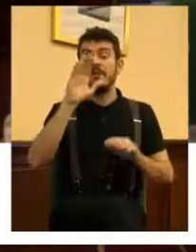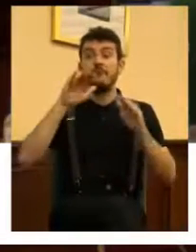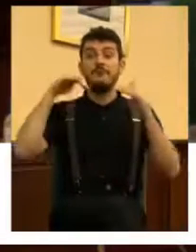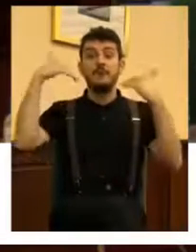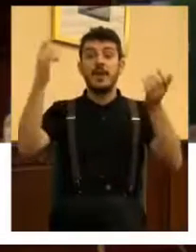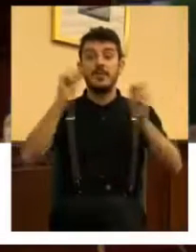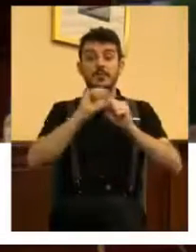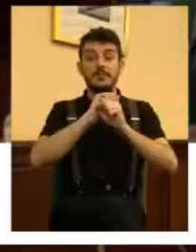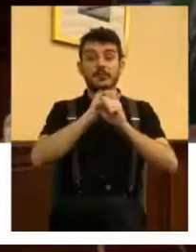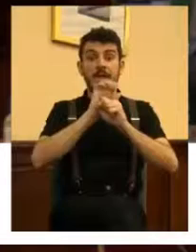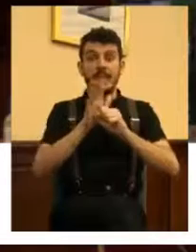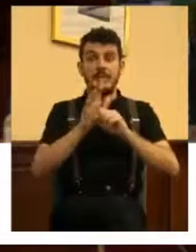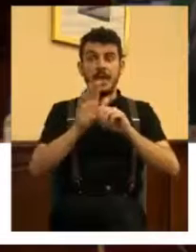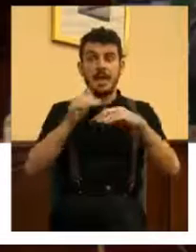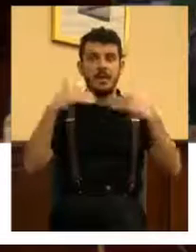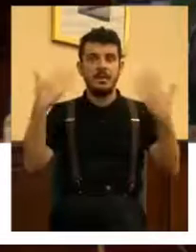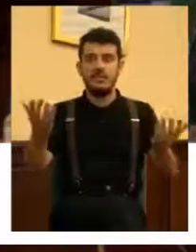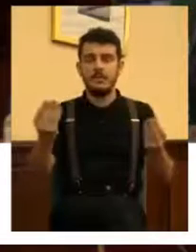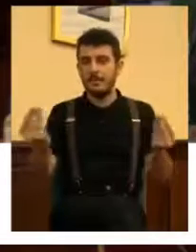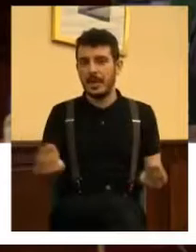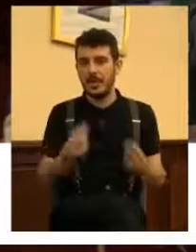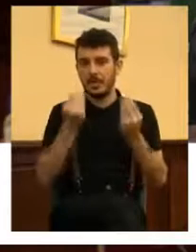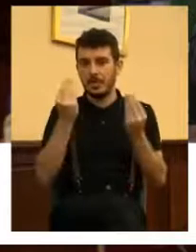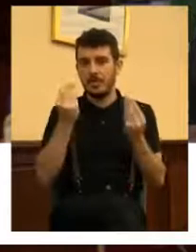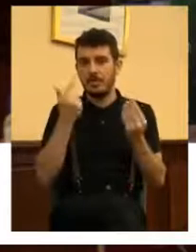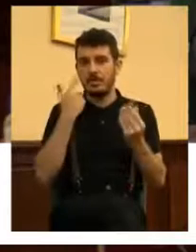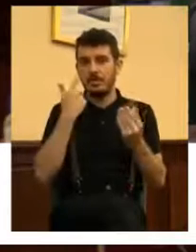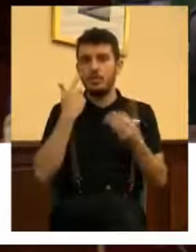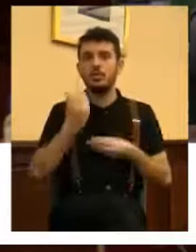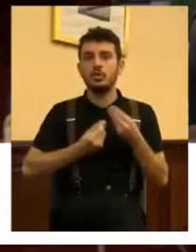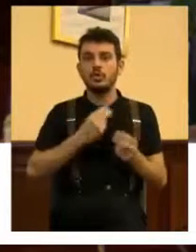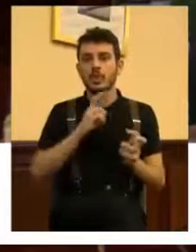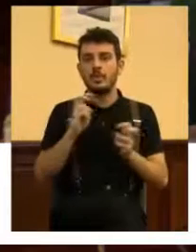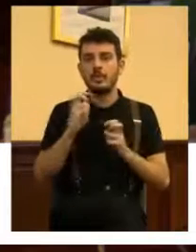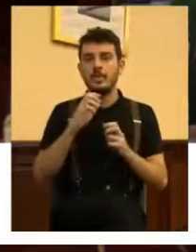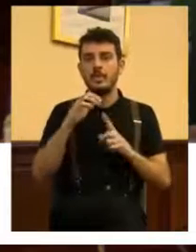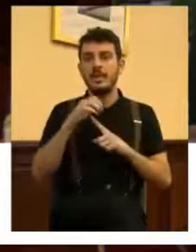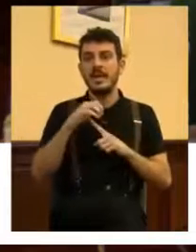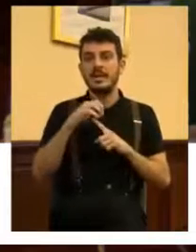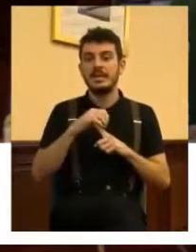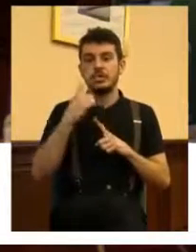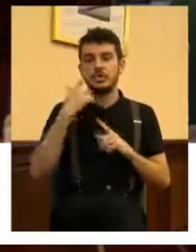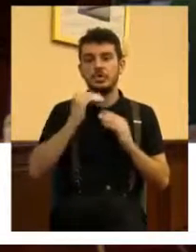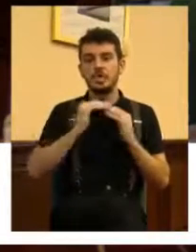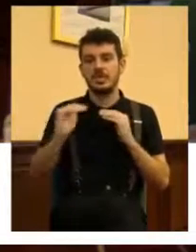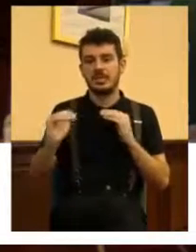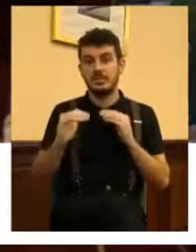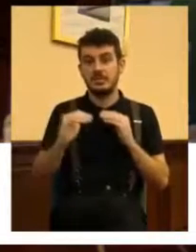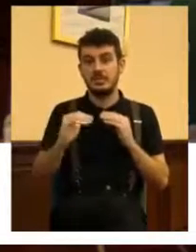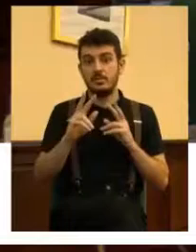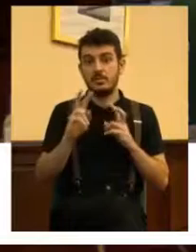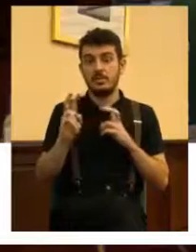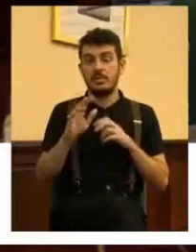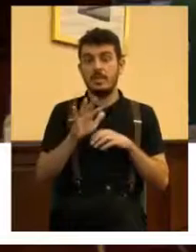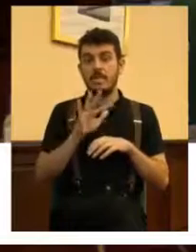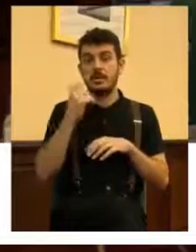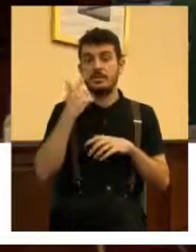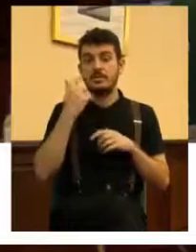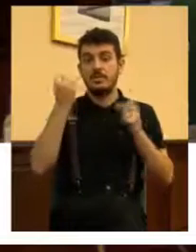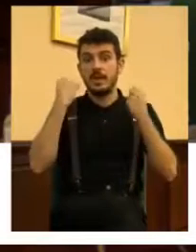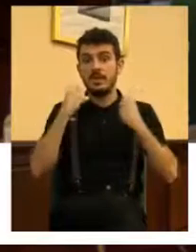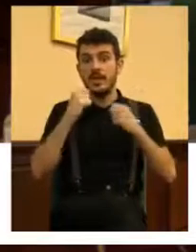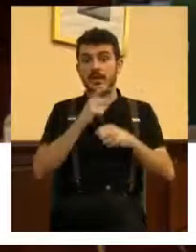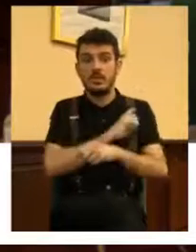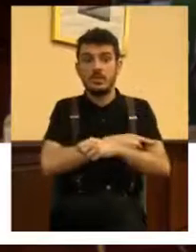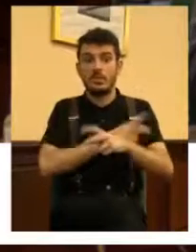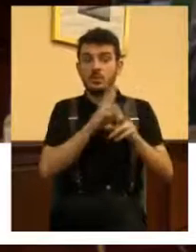plena pandemia, pues crear nuevos usos en los parques de forma sostenible, que además introducen nuevas prácticas deportivas,